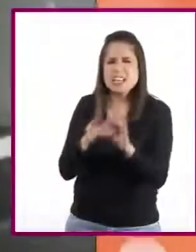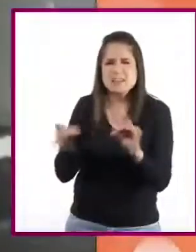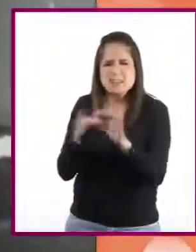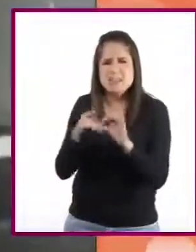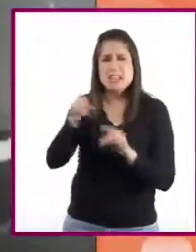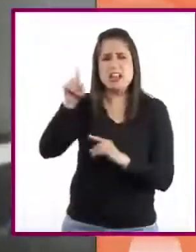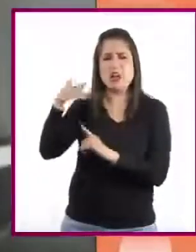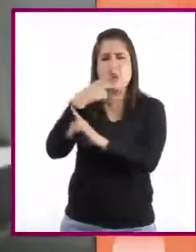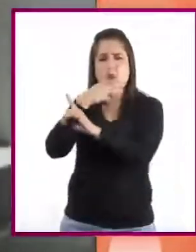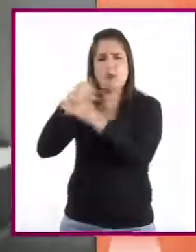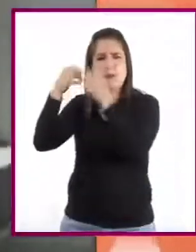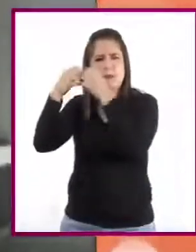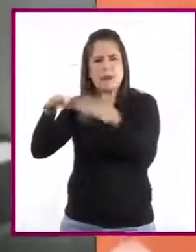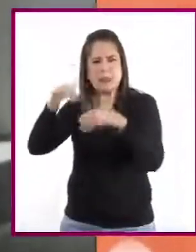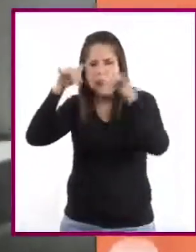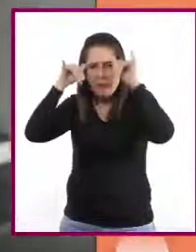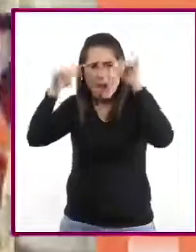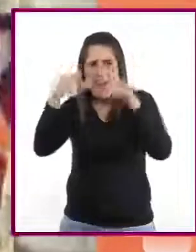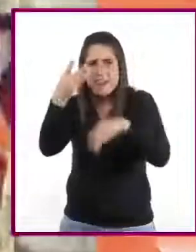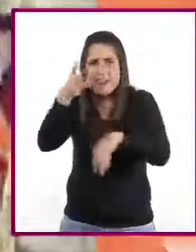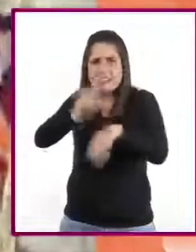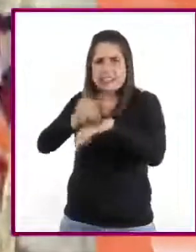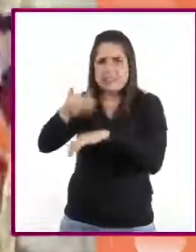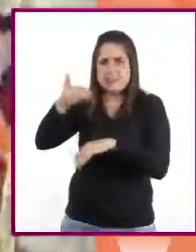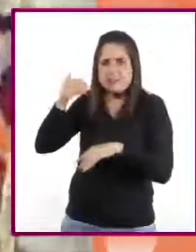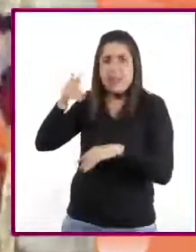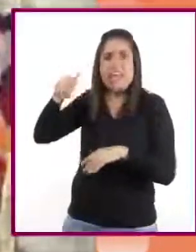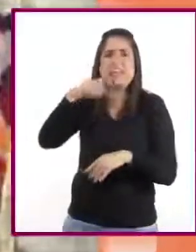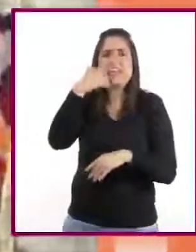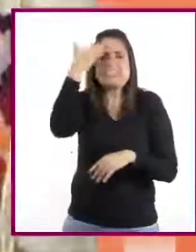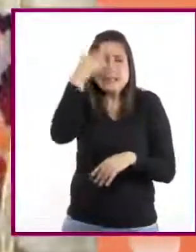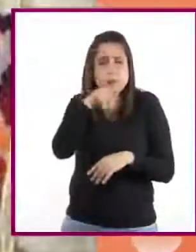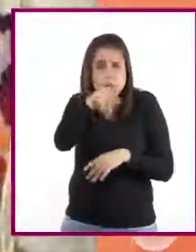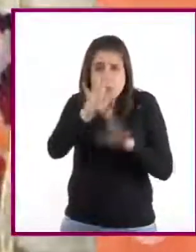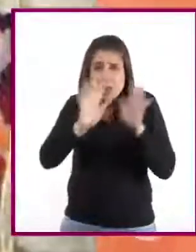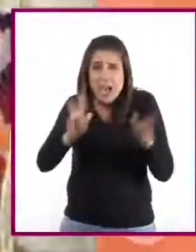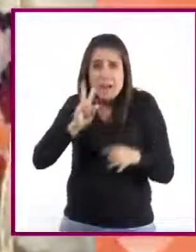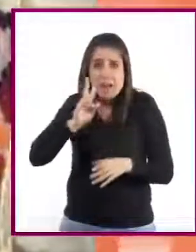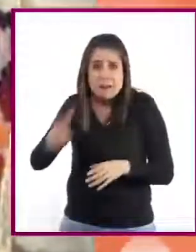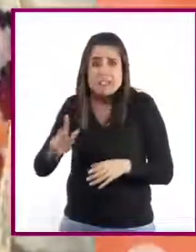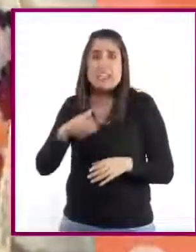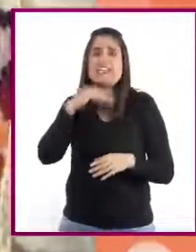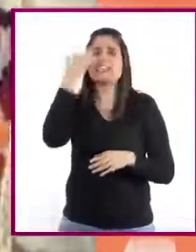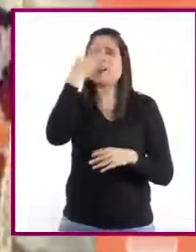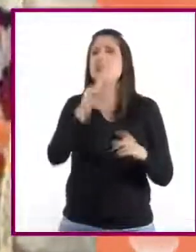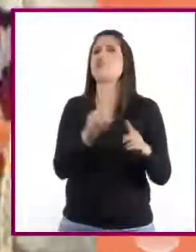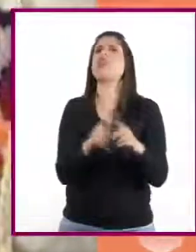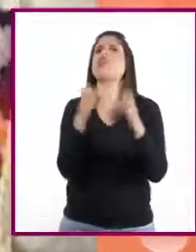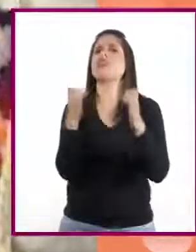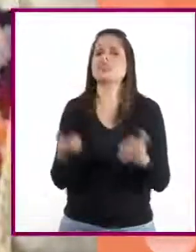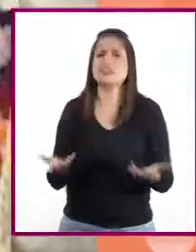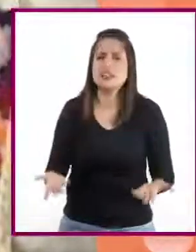que este señor perdió una vaca hace 3 días. Que quiere saber si la ha visto y quiere saber dónde está.